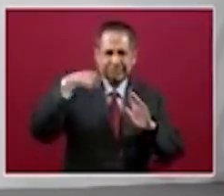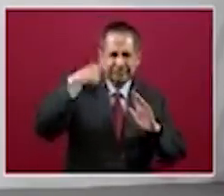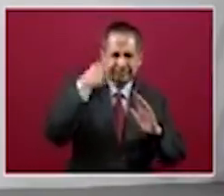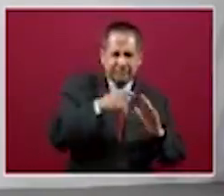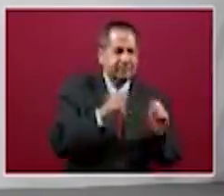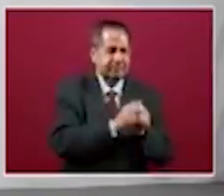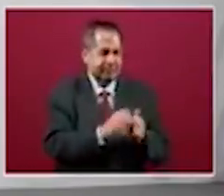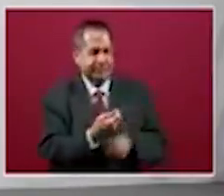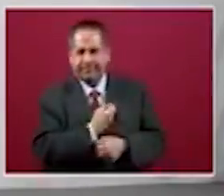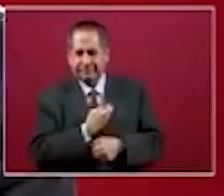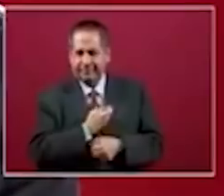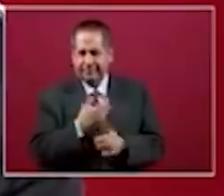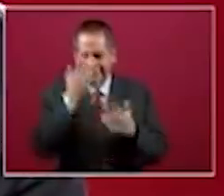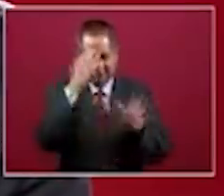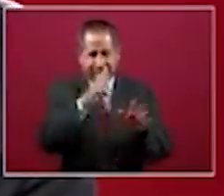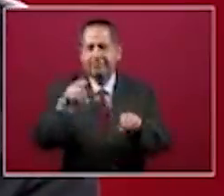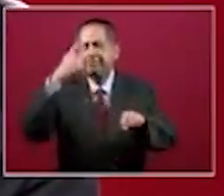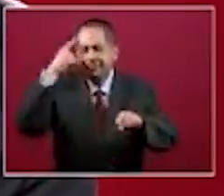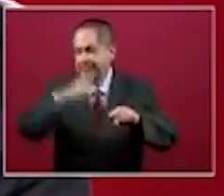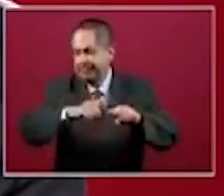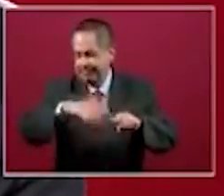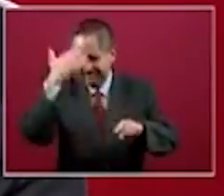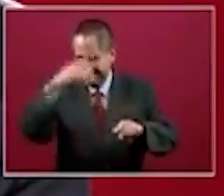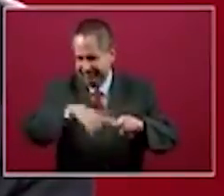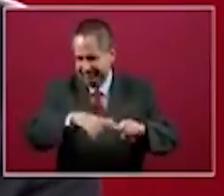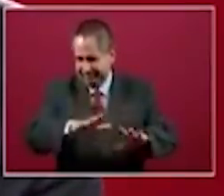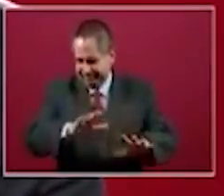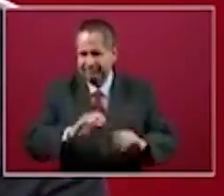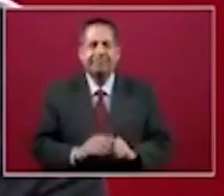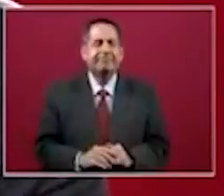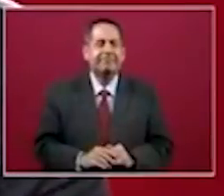Con ya saben quién. Entonces,